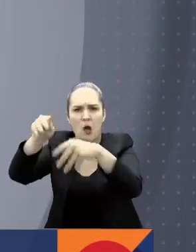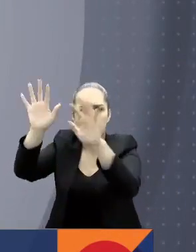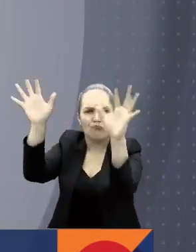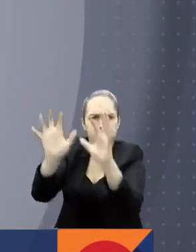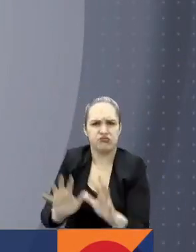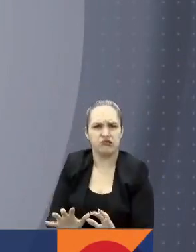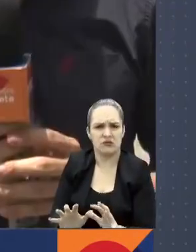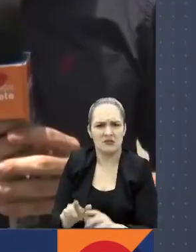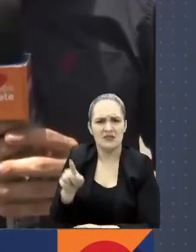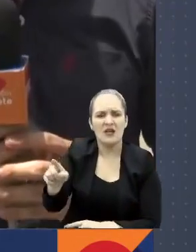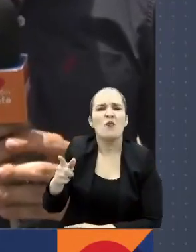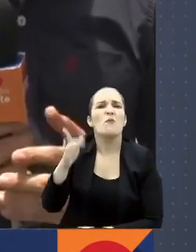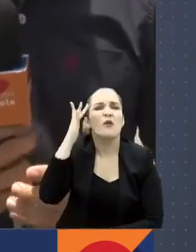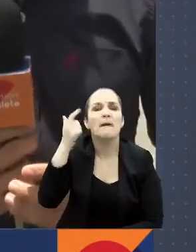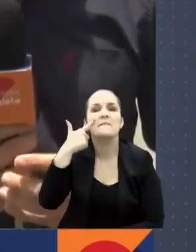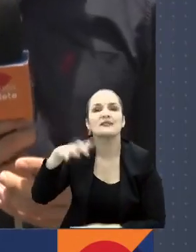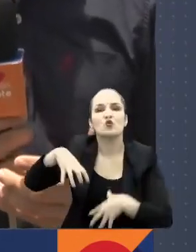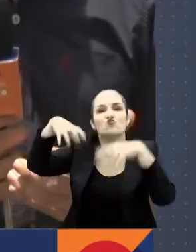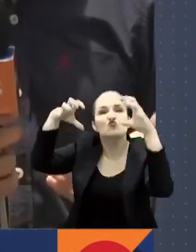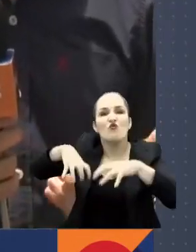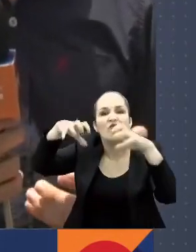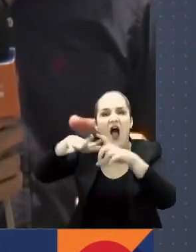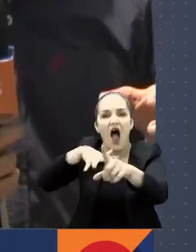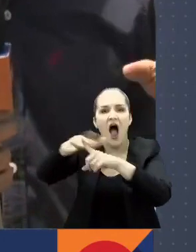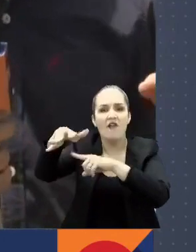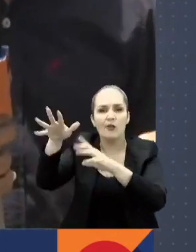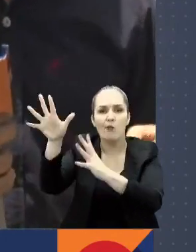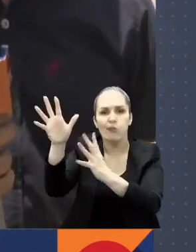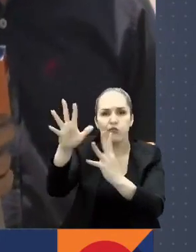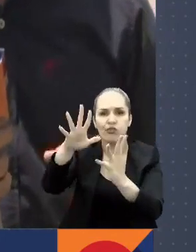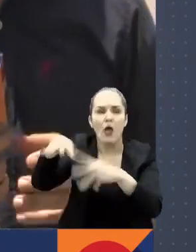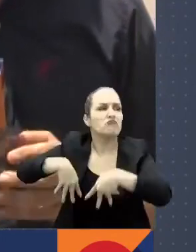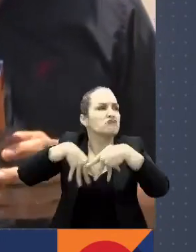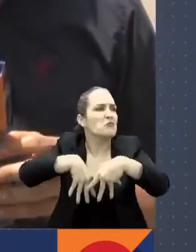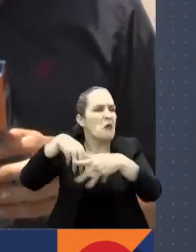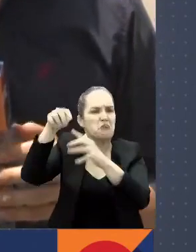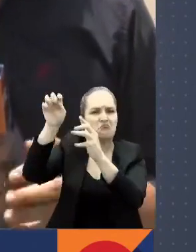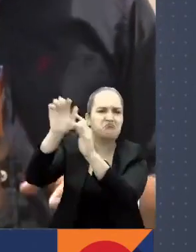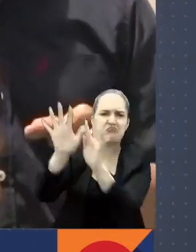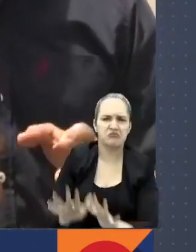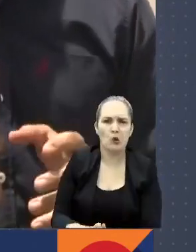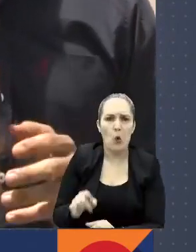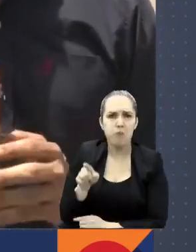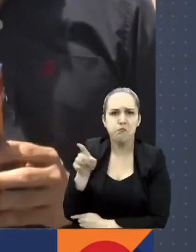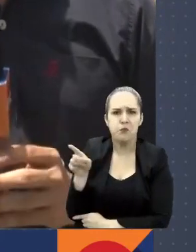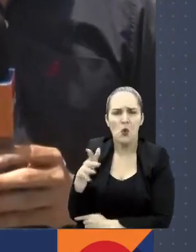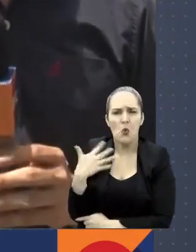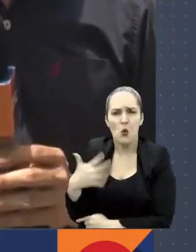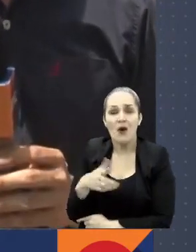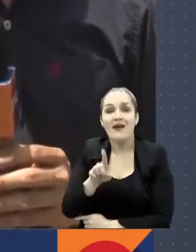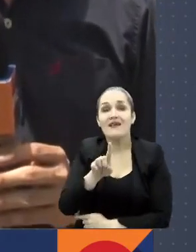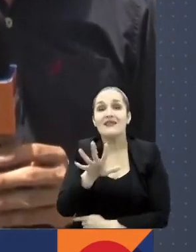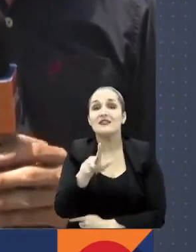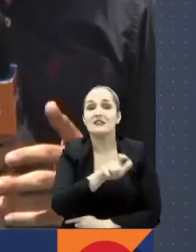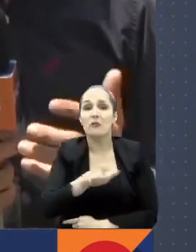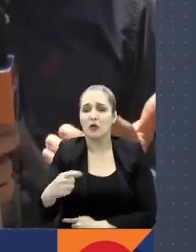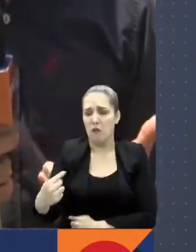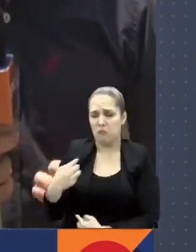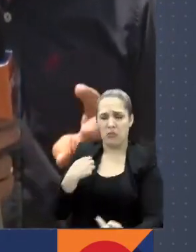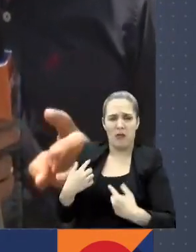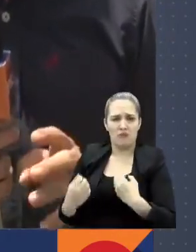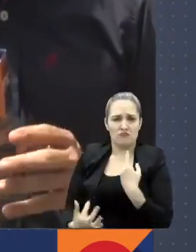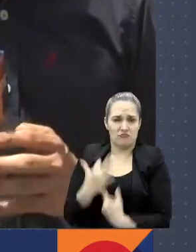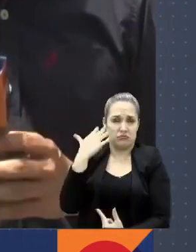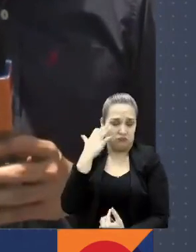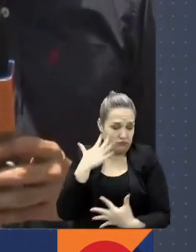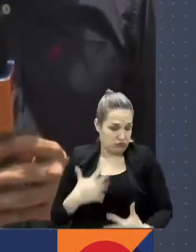al parecer por las fuertes lluvias que han caído durante las últimas horas en esta zona del país. 15 personas resultaron afectadas,